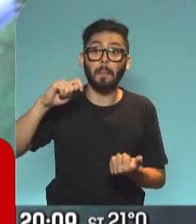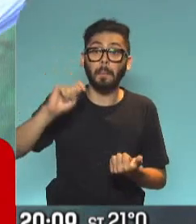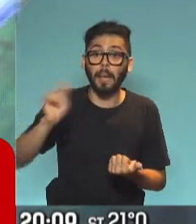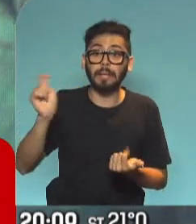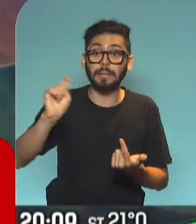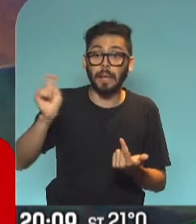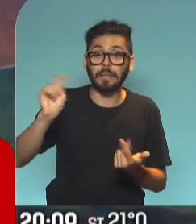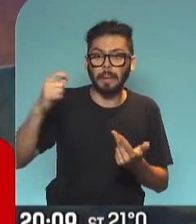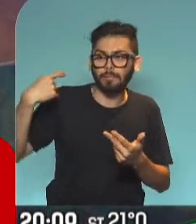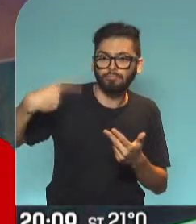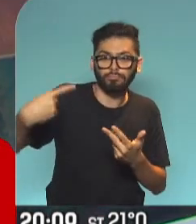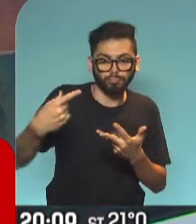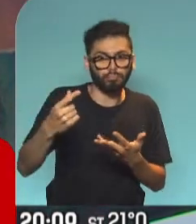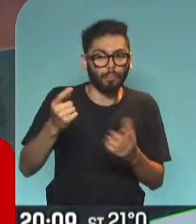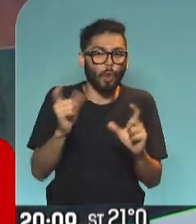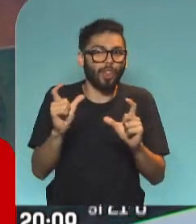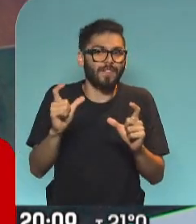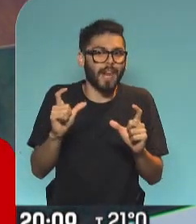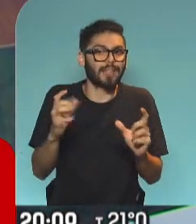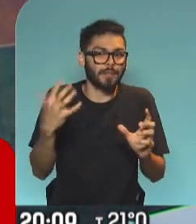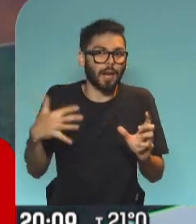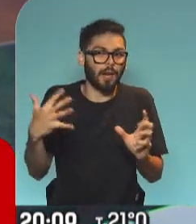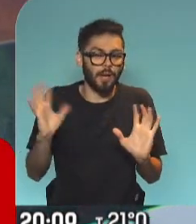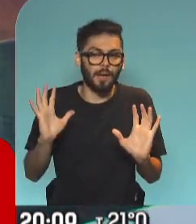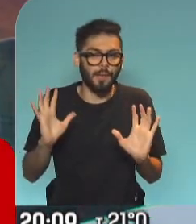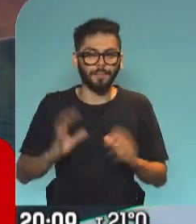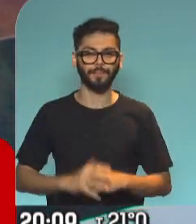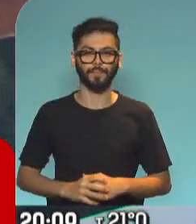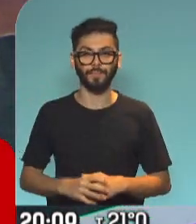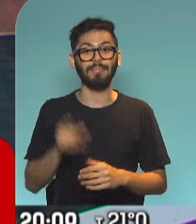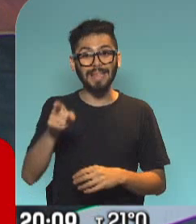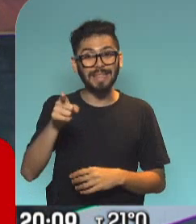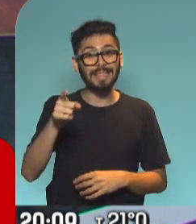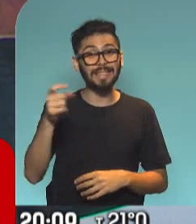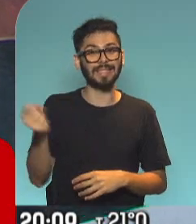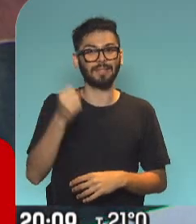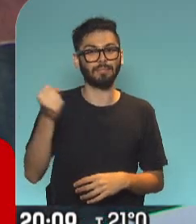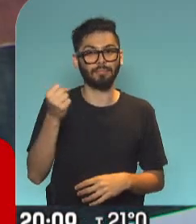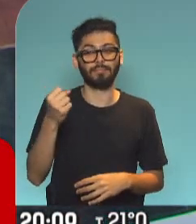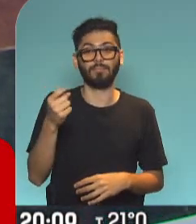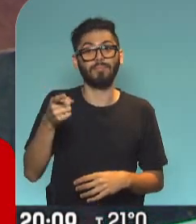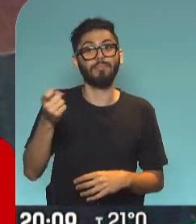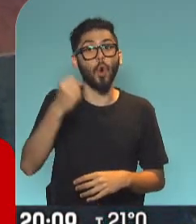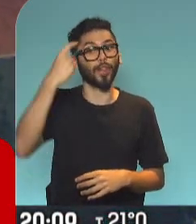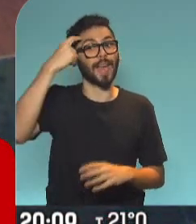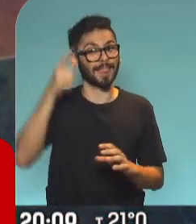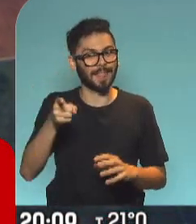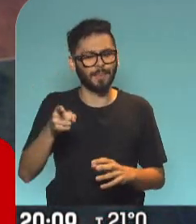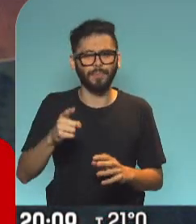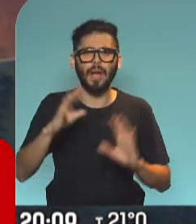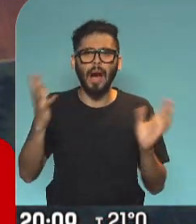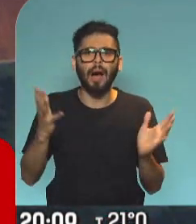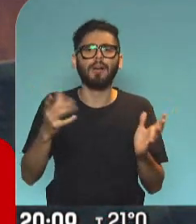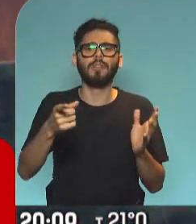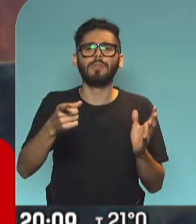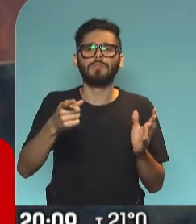se hace realmente una diferencia importante, ¿no? Eso es lo elemental, lo que hay que tener en cuenta. ¿Qué pasó con la